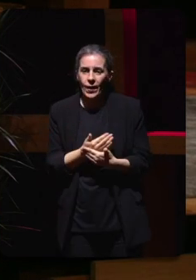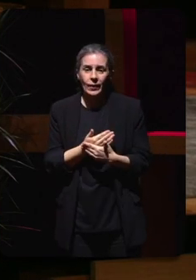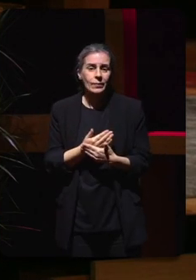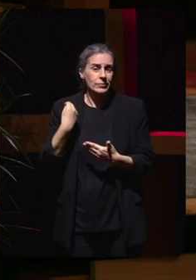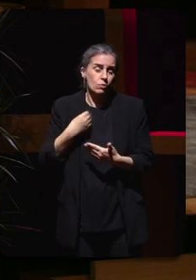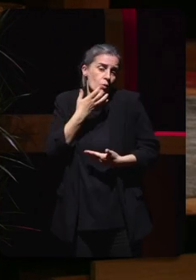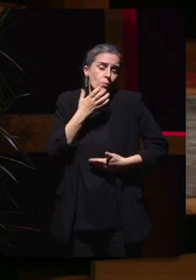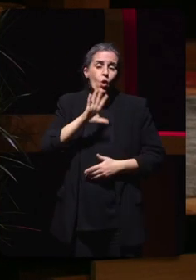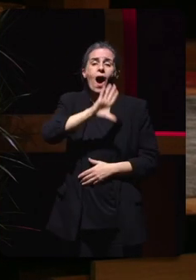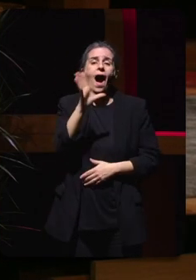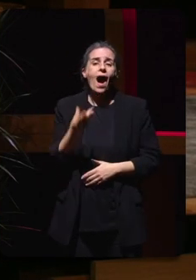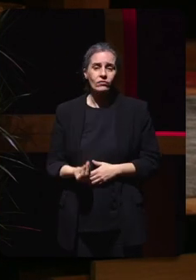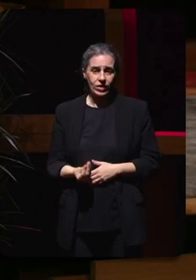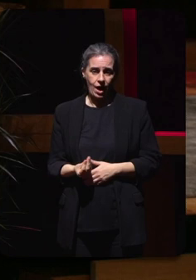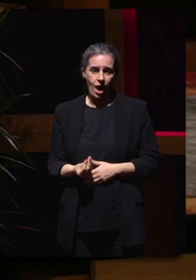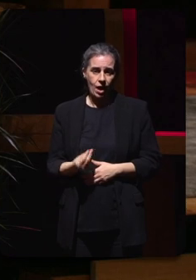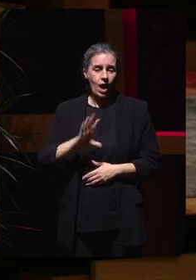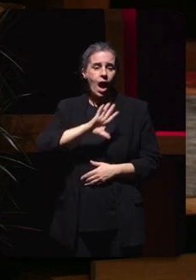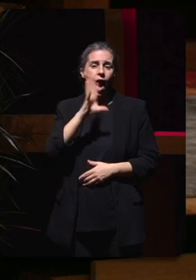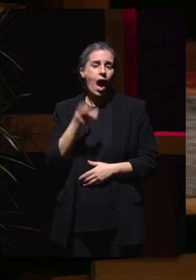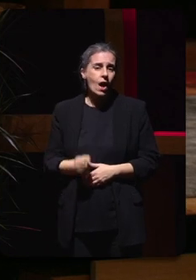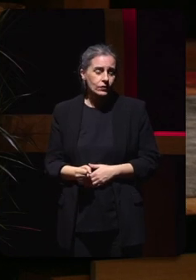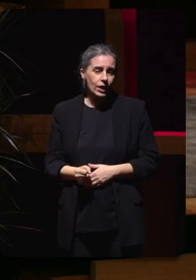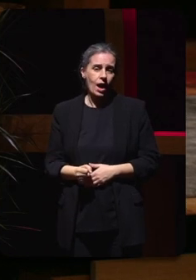recorre África, por ejemplo, ¿no? O sea, las aldeas